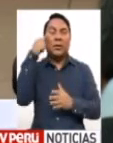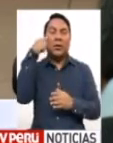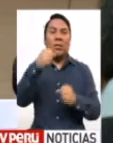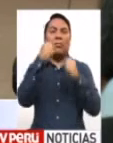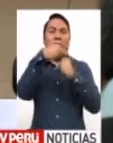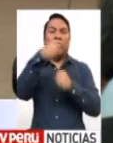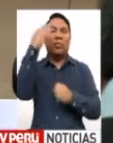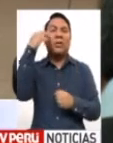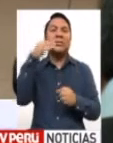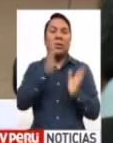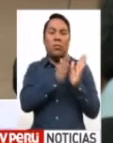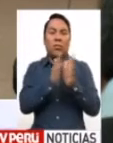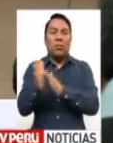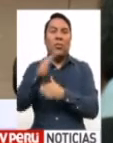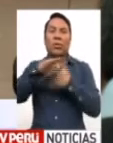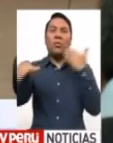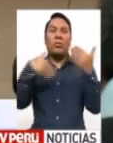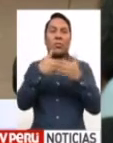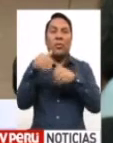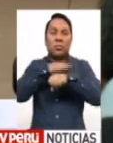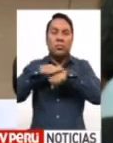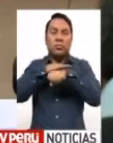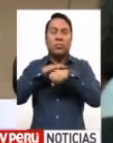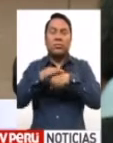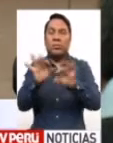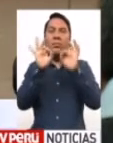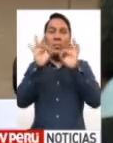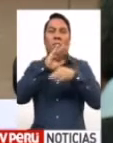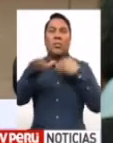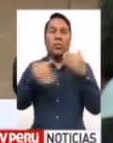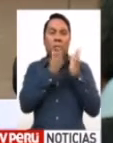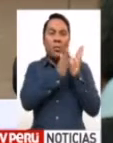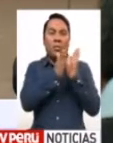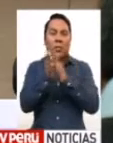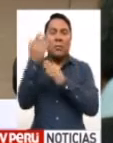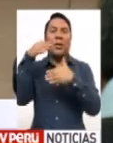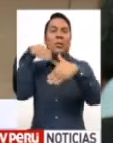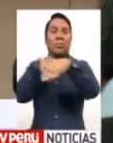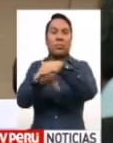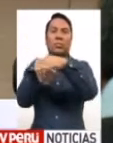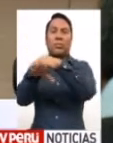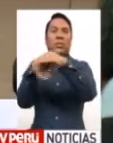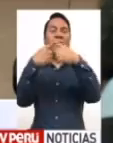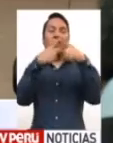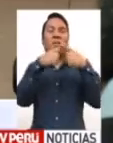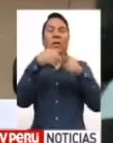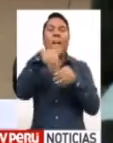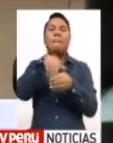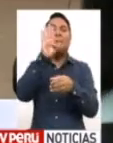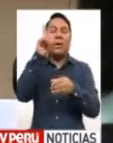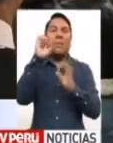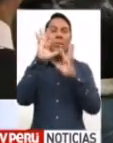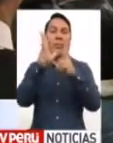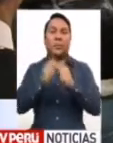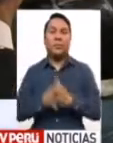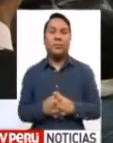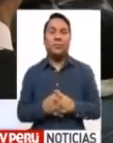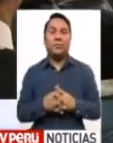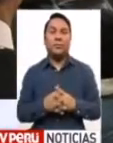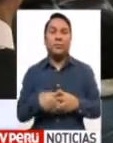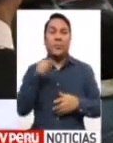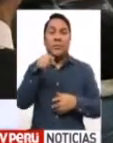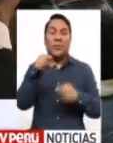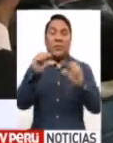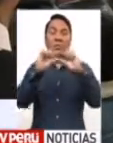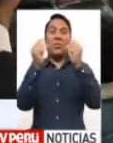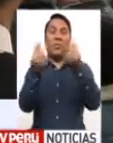de organización y penetración de esta organización en las instituciones bancarias o financieras. La organización